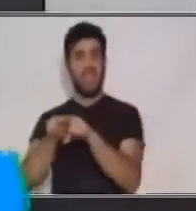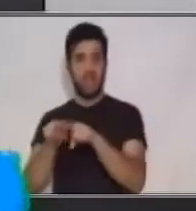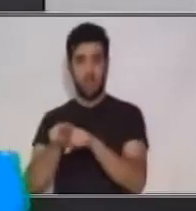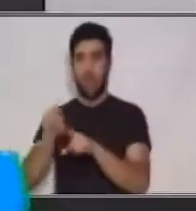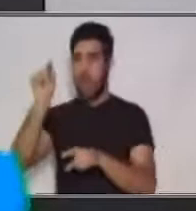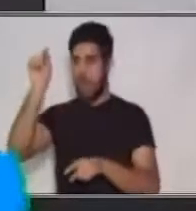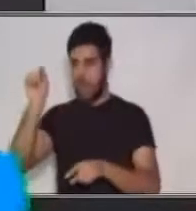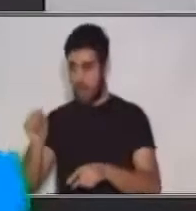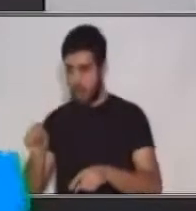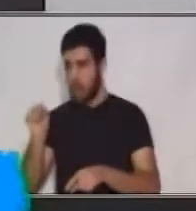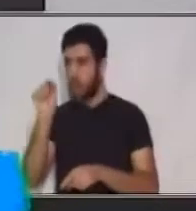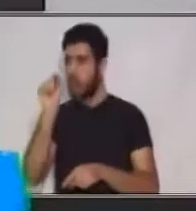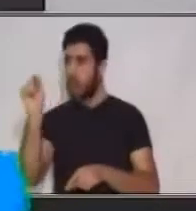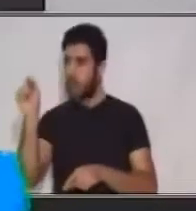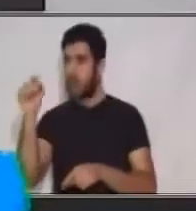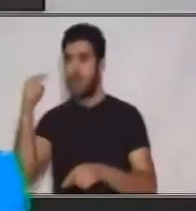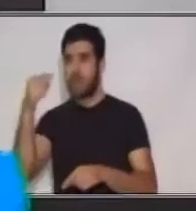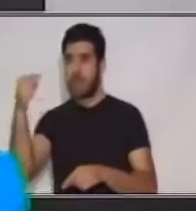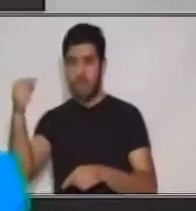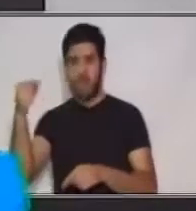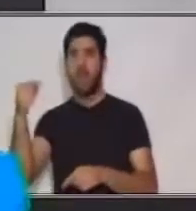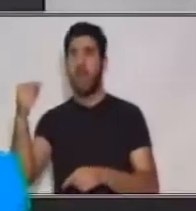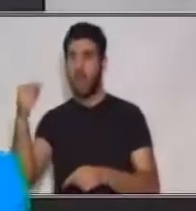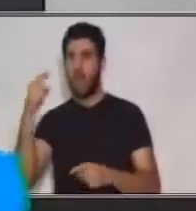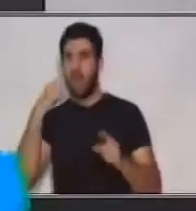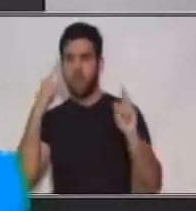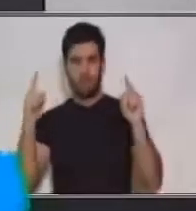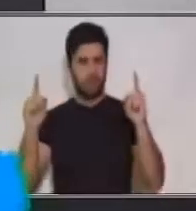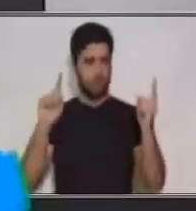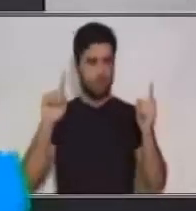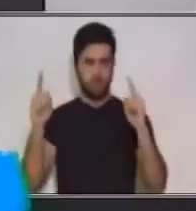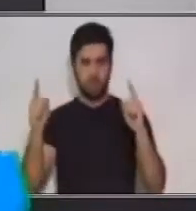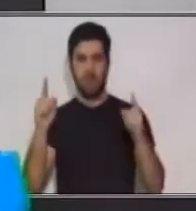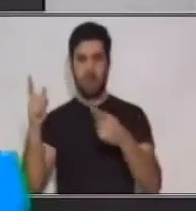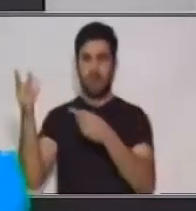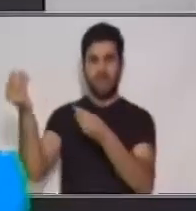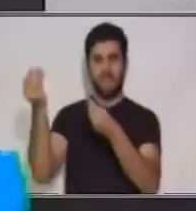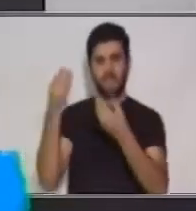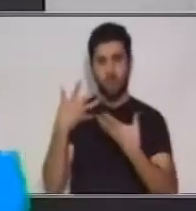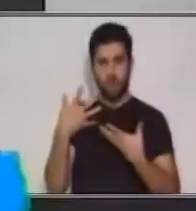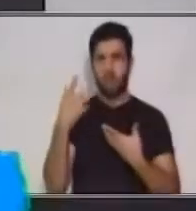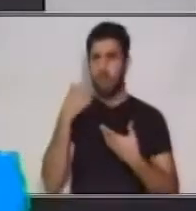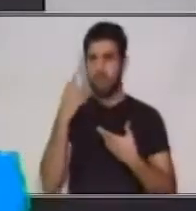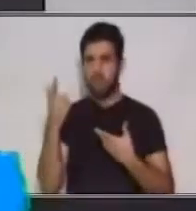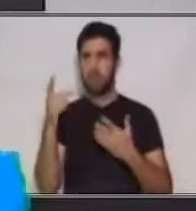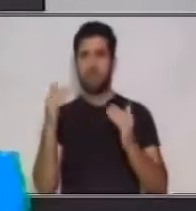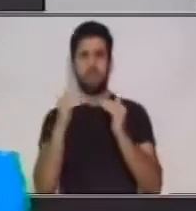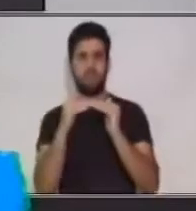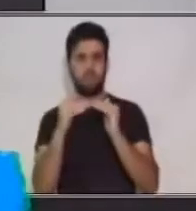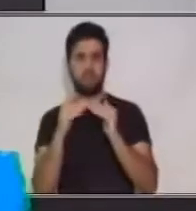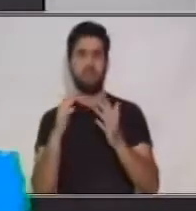lados y acá tiene una línea. Es decir, me está dando la información y me está diciendo que estos dos lados son